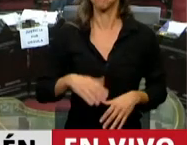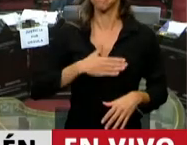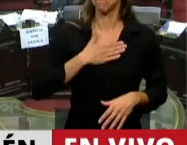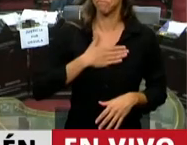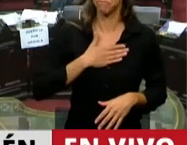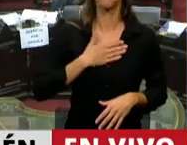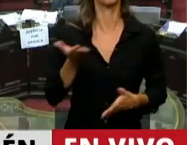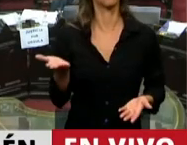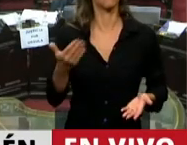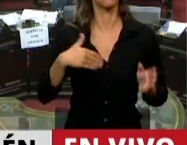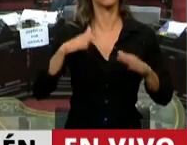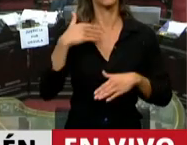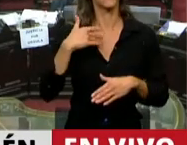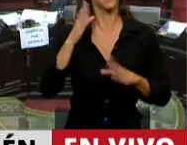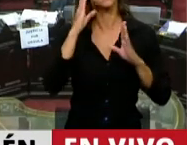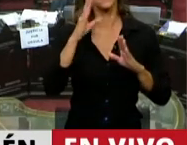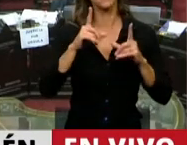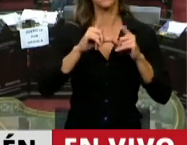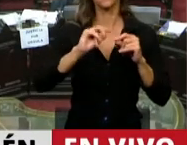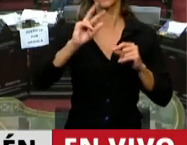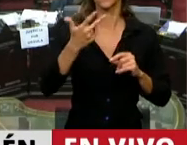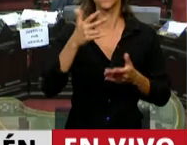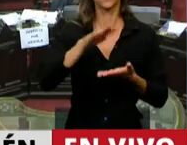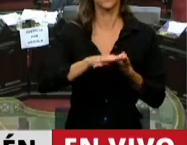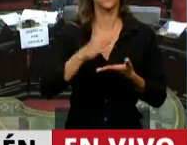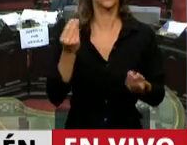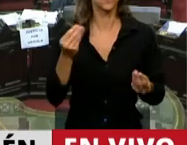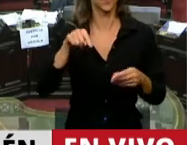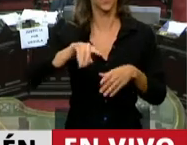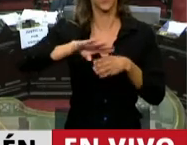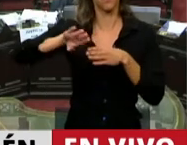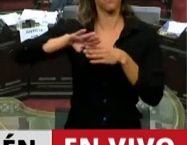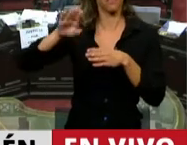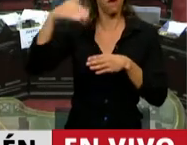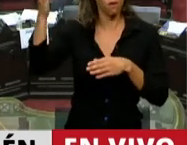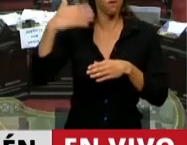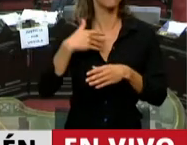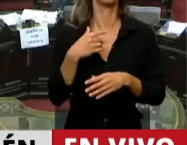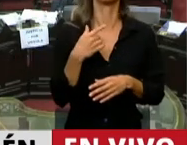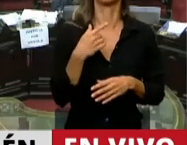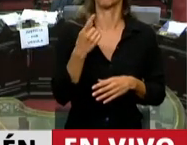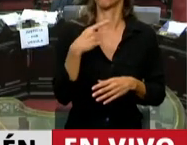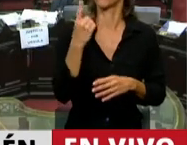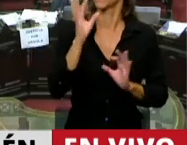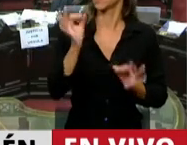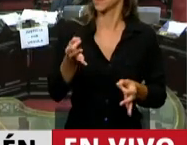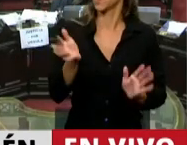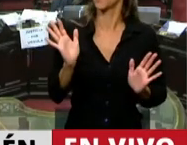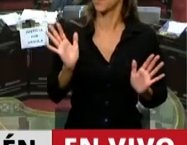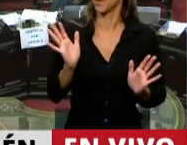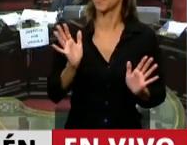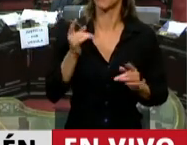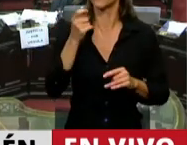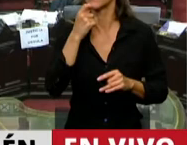lo establecido en el artículo 3 respecto de que la emisión de deuda en moneda extranjera no pueda ser destinada a